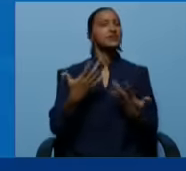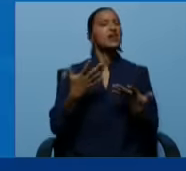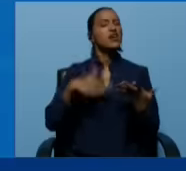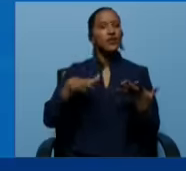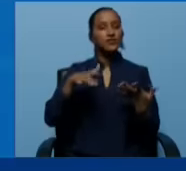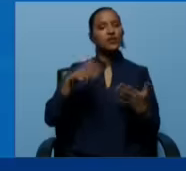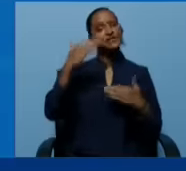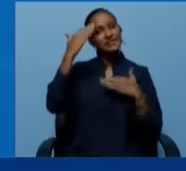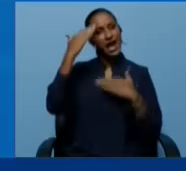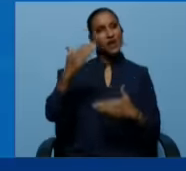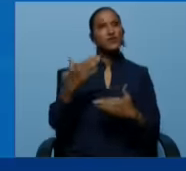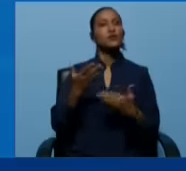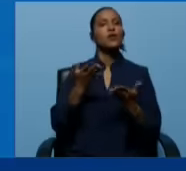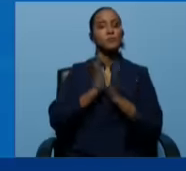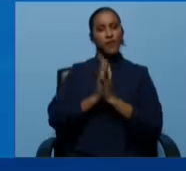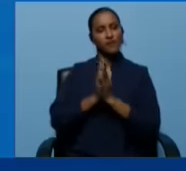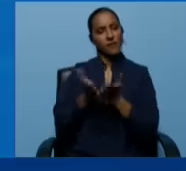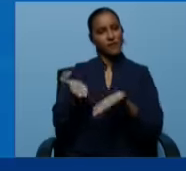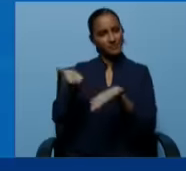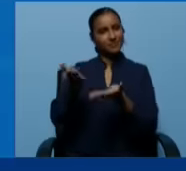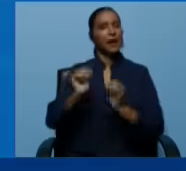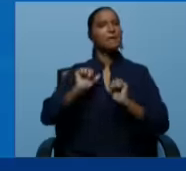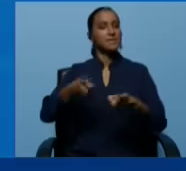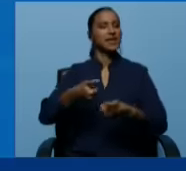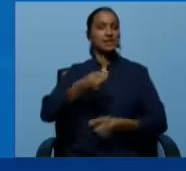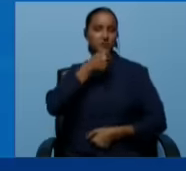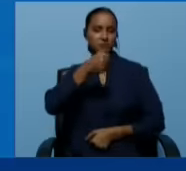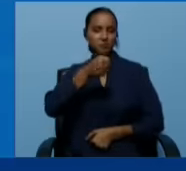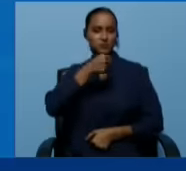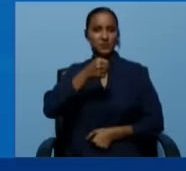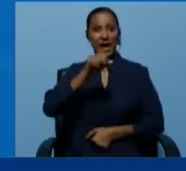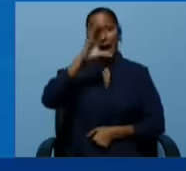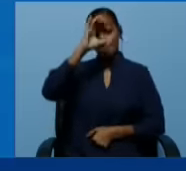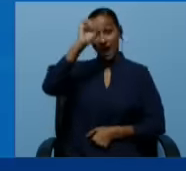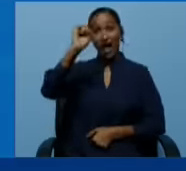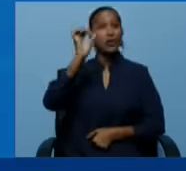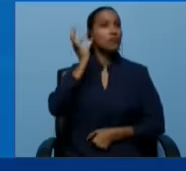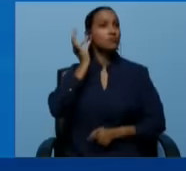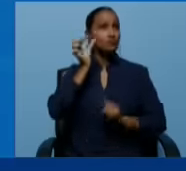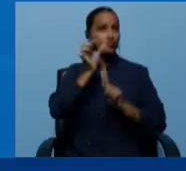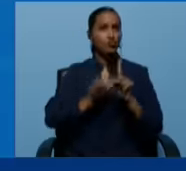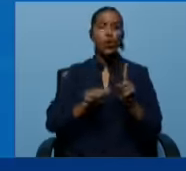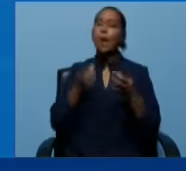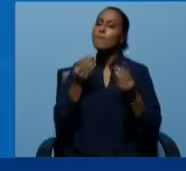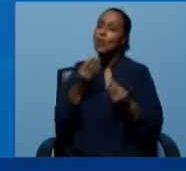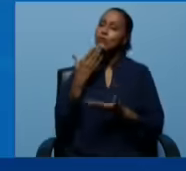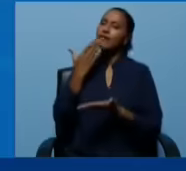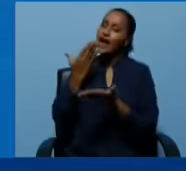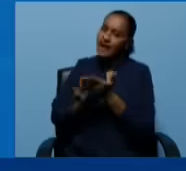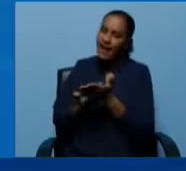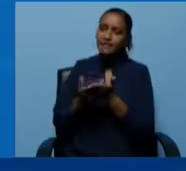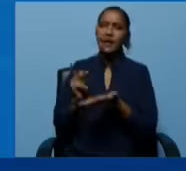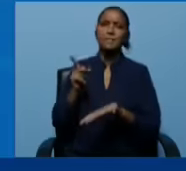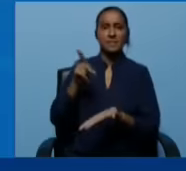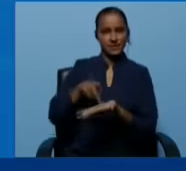Por favor, embajadora, adelante. Muchas gracias por la presencia de Honduras.